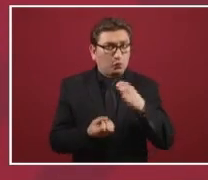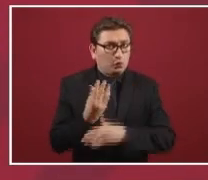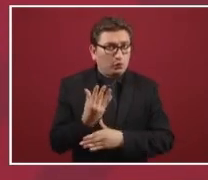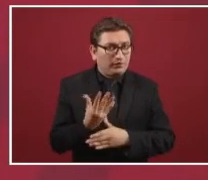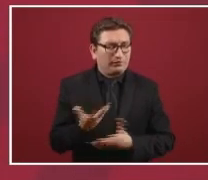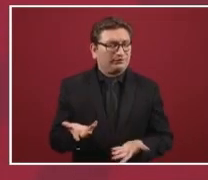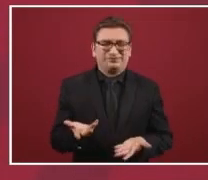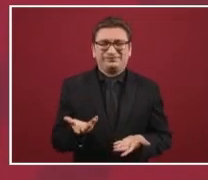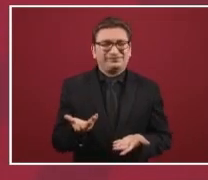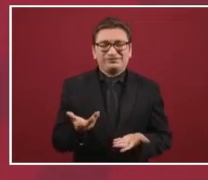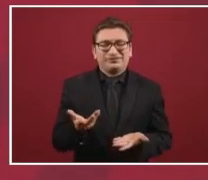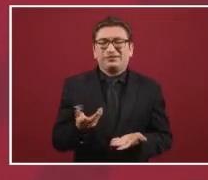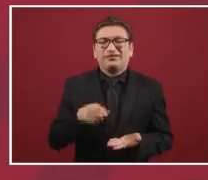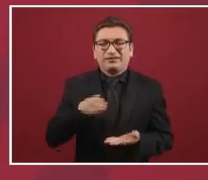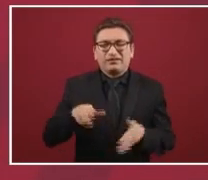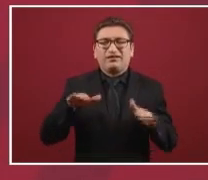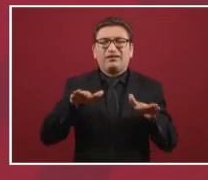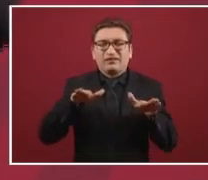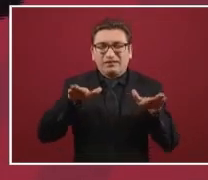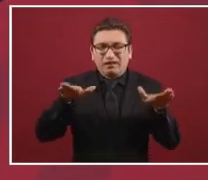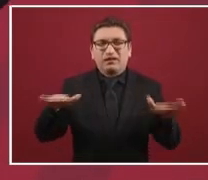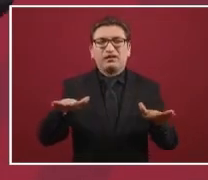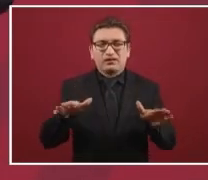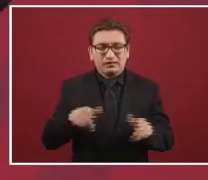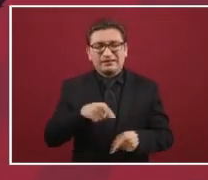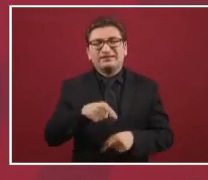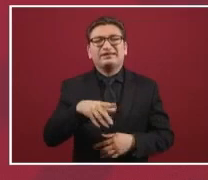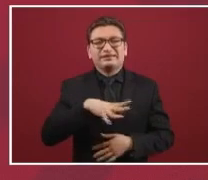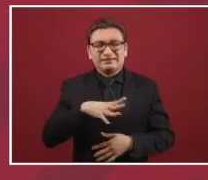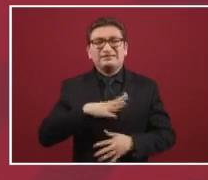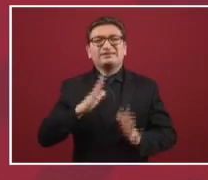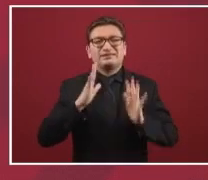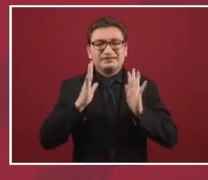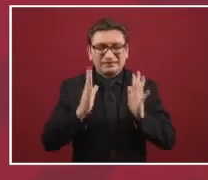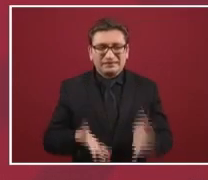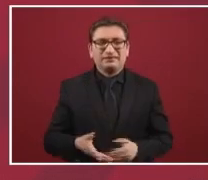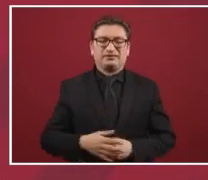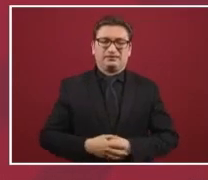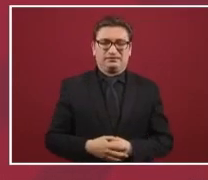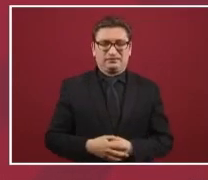es un aeropuerto que existe desde hace